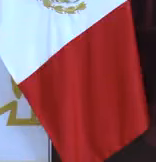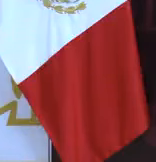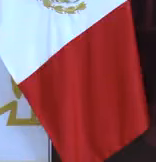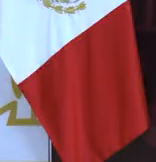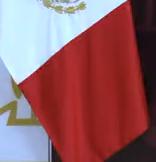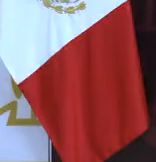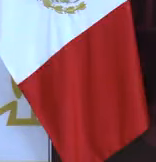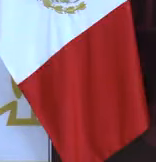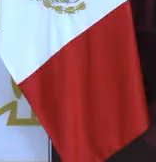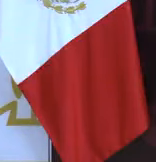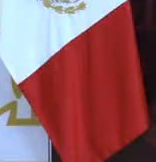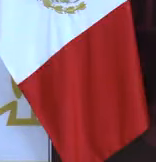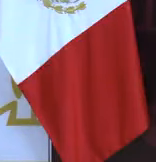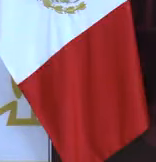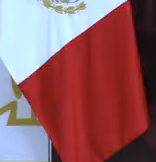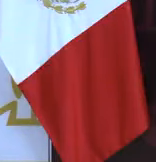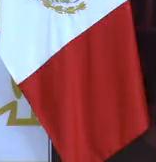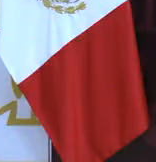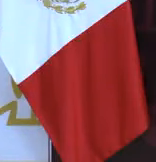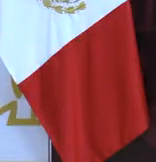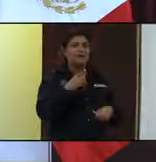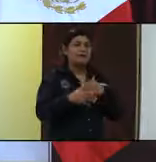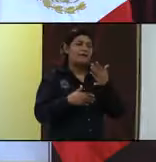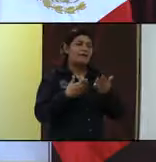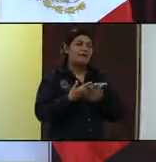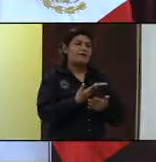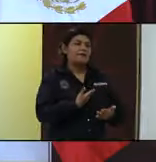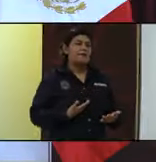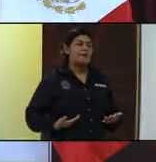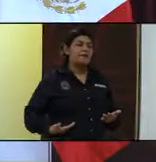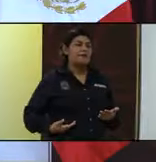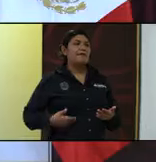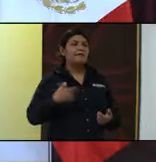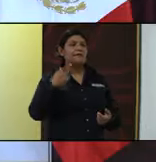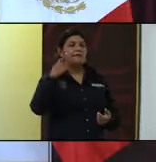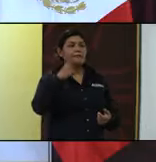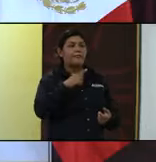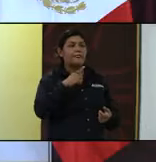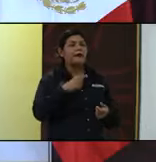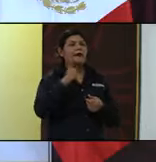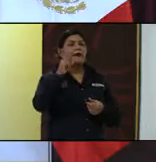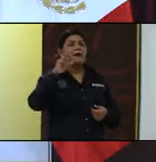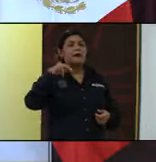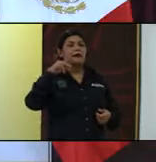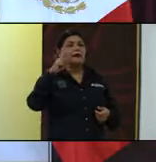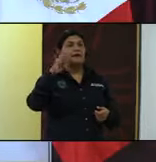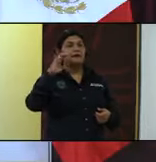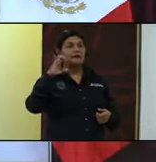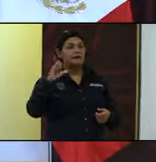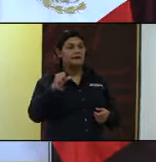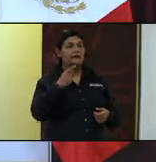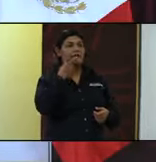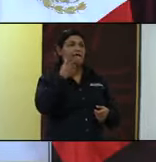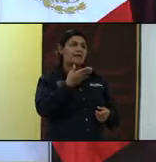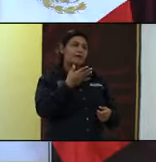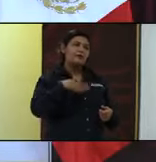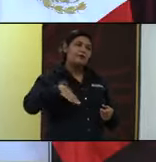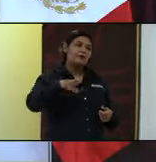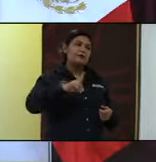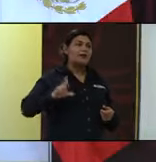Tamaulipas para solicitarle al señor presidente de la República, al licenciado Andrés Manuel López Obrador, y